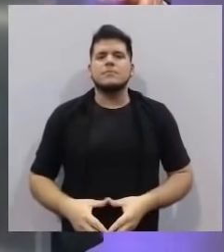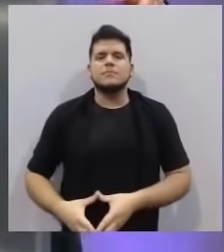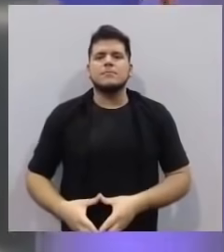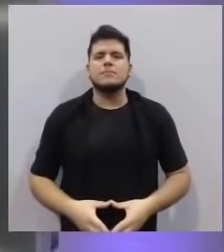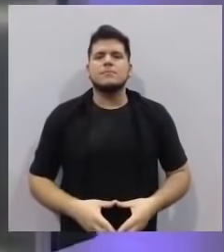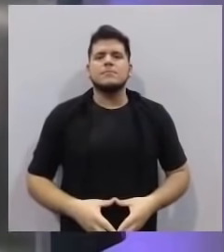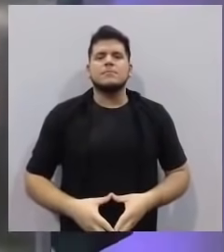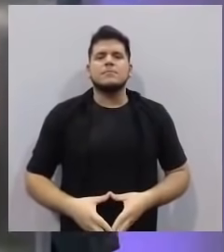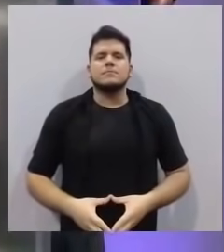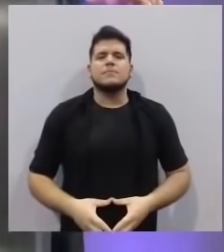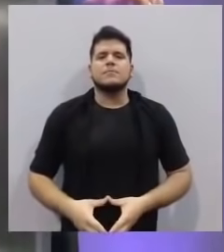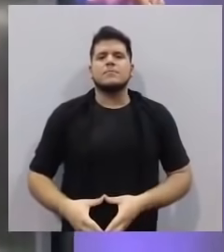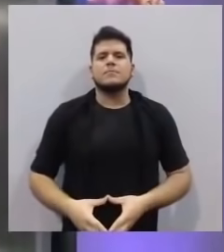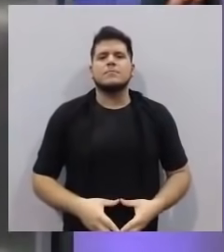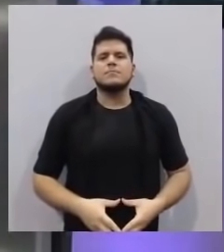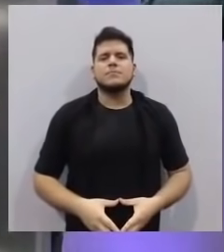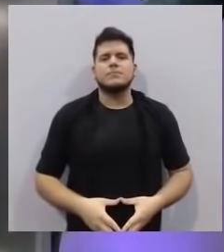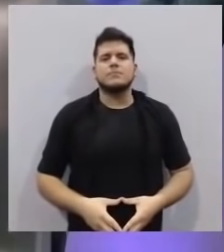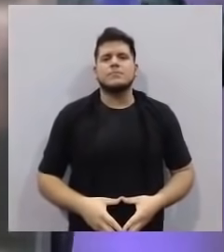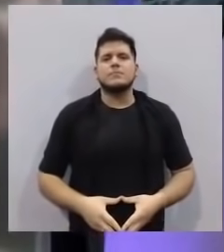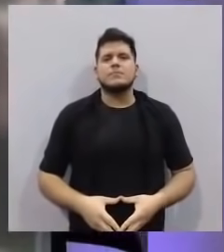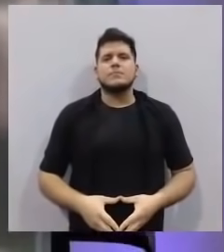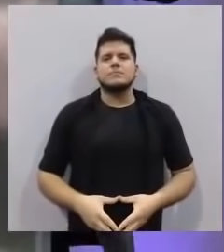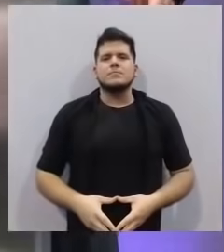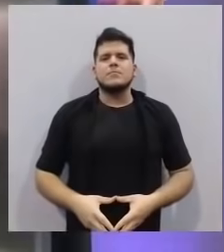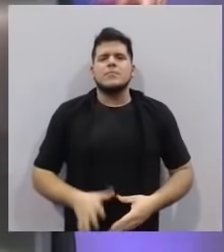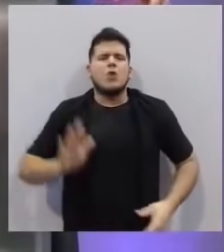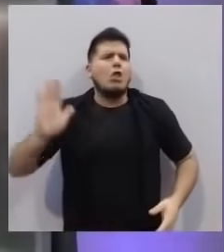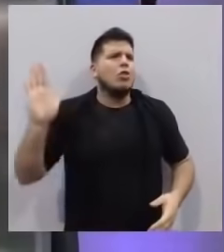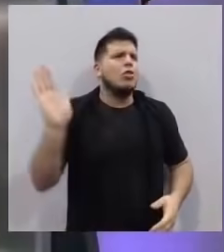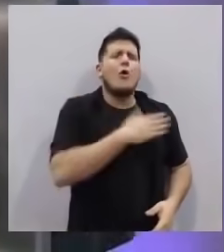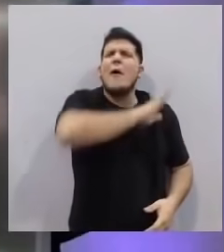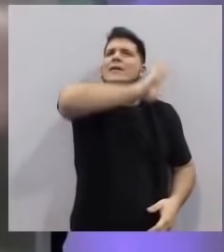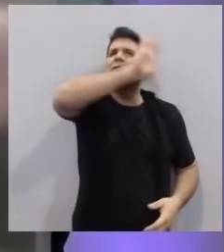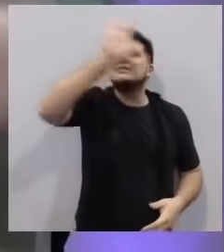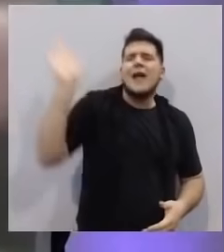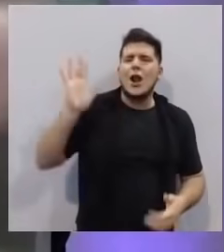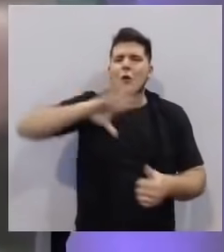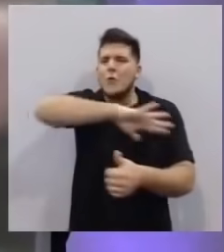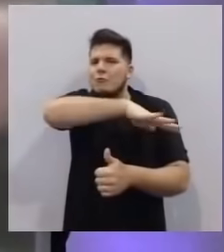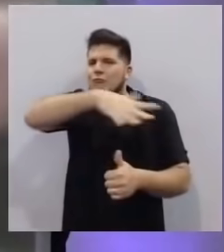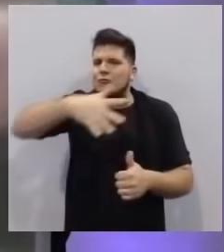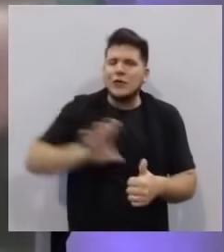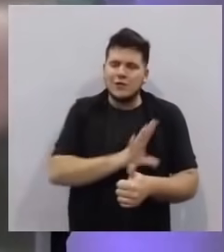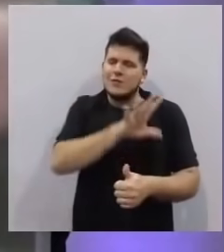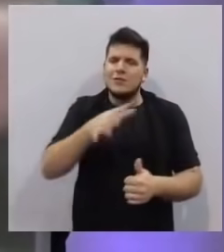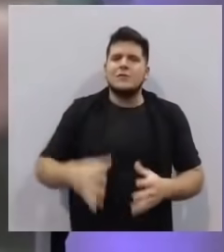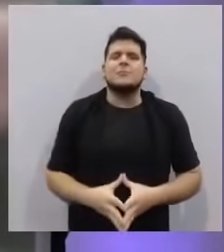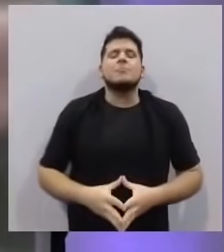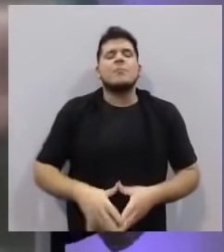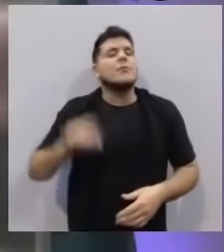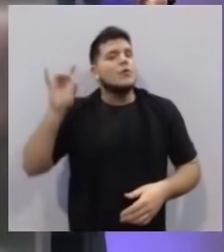con una de favores el cielo se inclina a tu favor siempre y cuando estés alineado con él